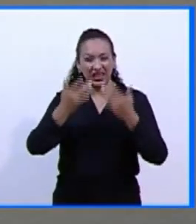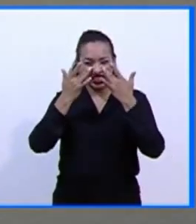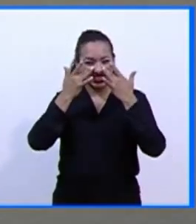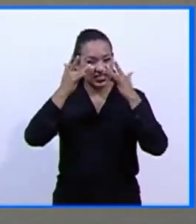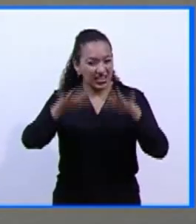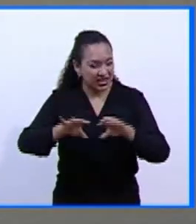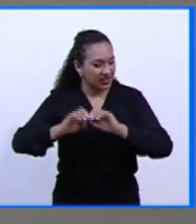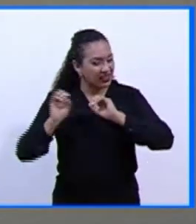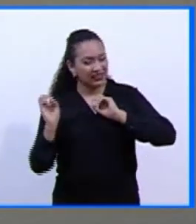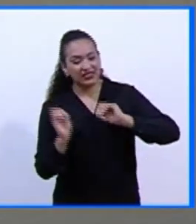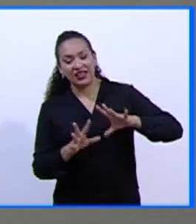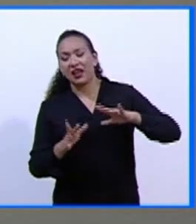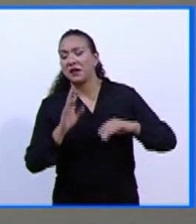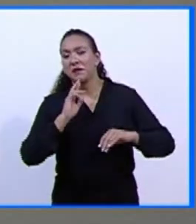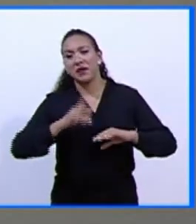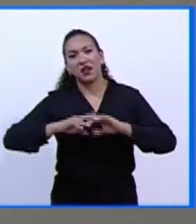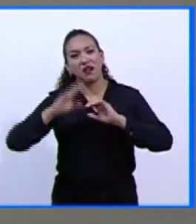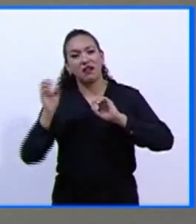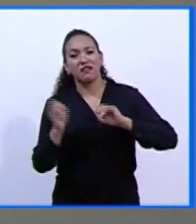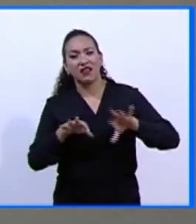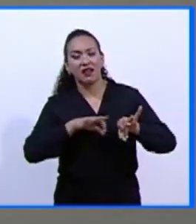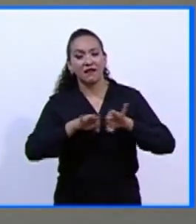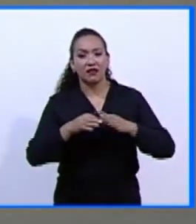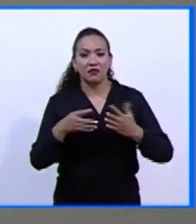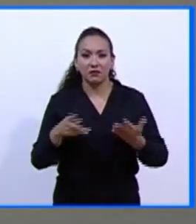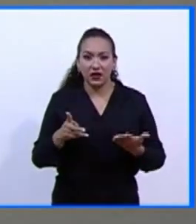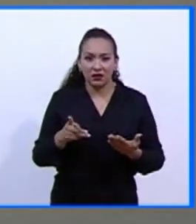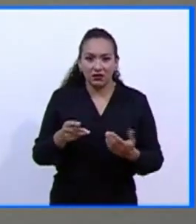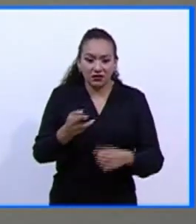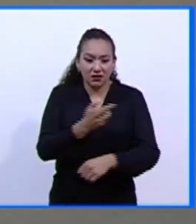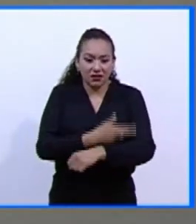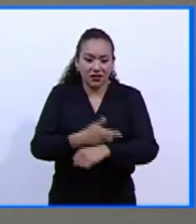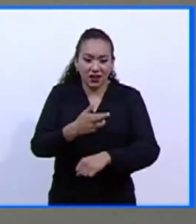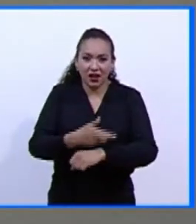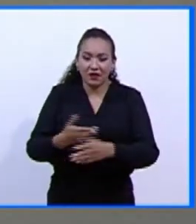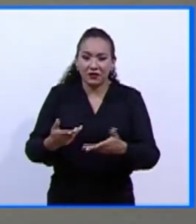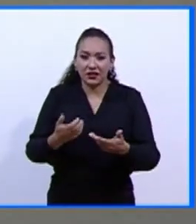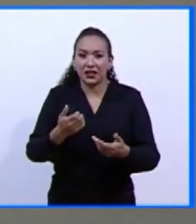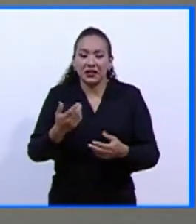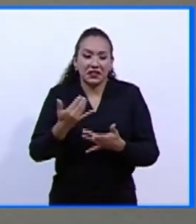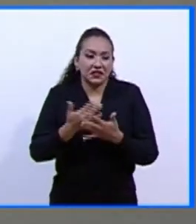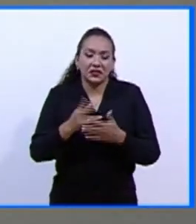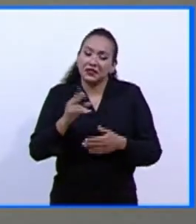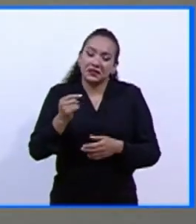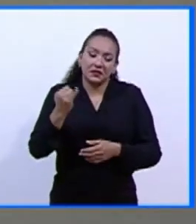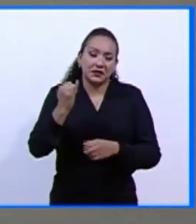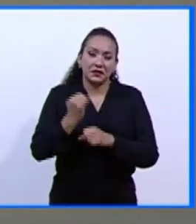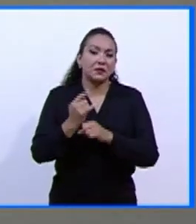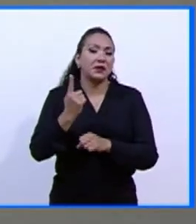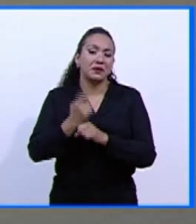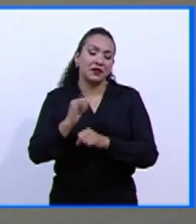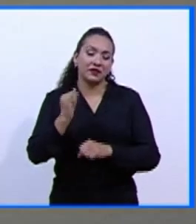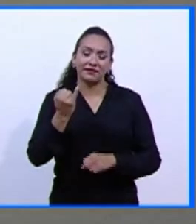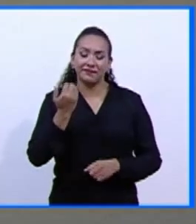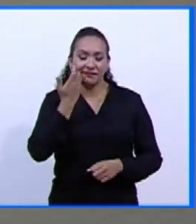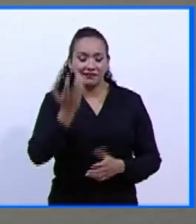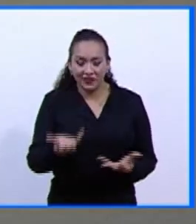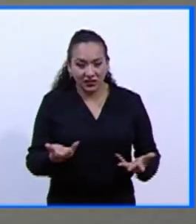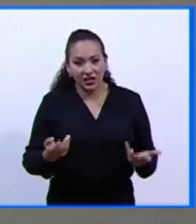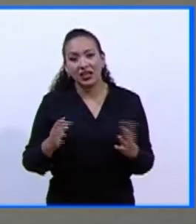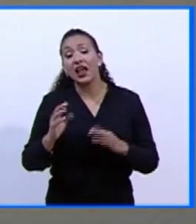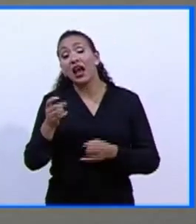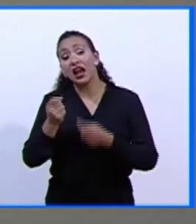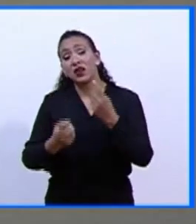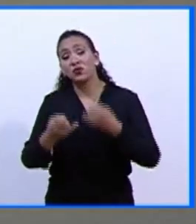y oportuno antes del proceso electoral del 1 de junio, se ensancha la posibilidad de